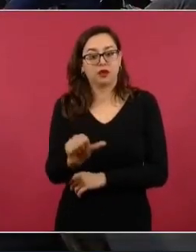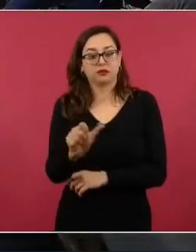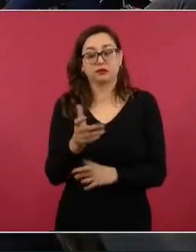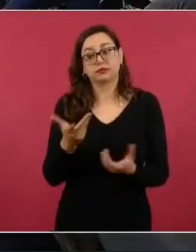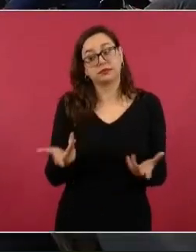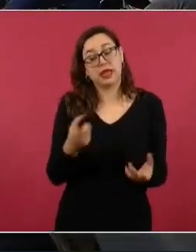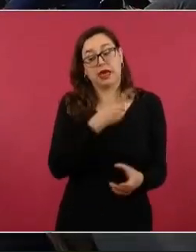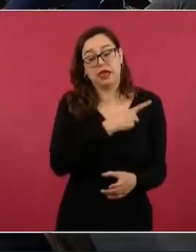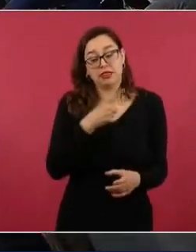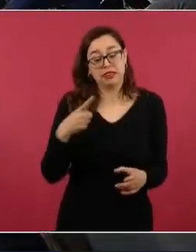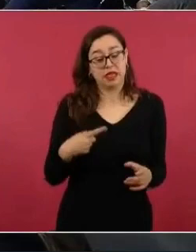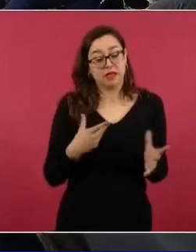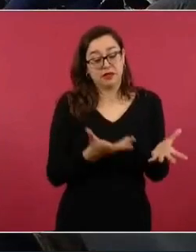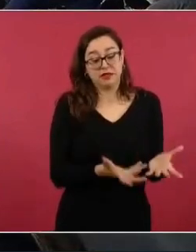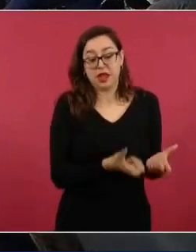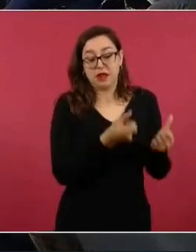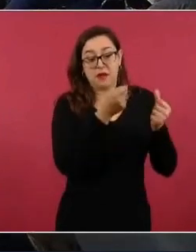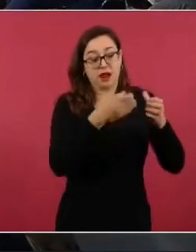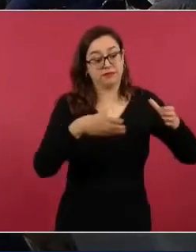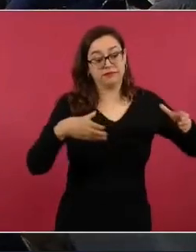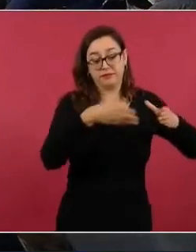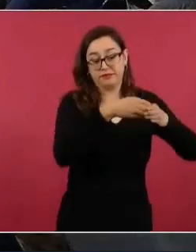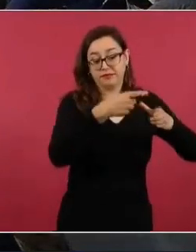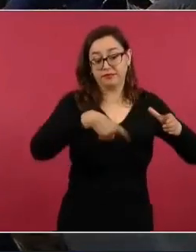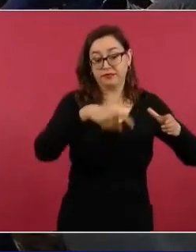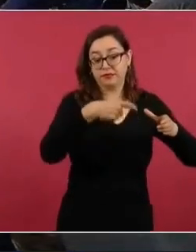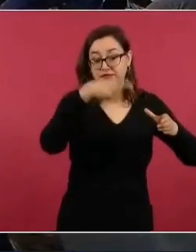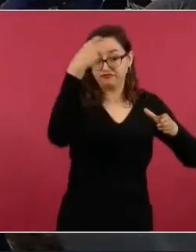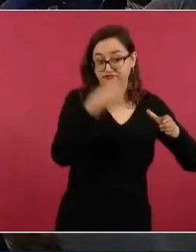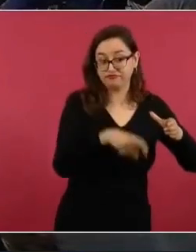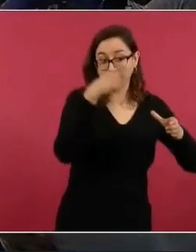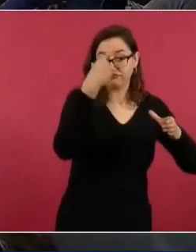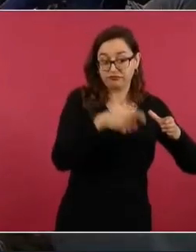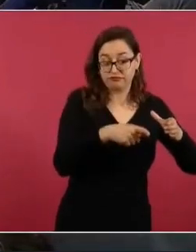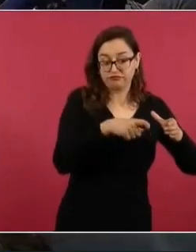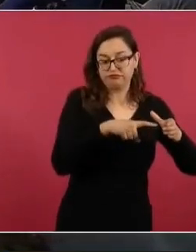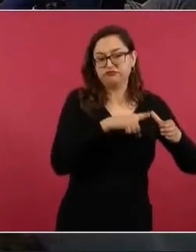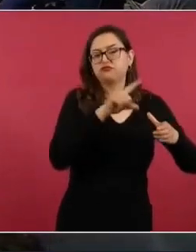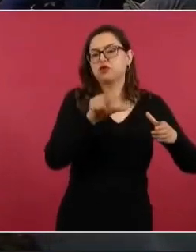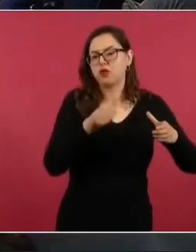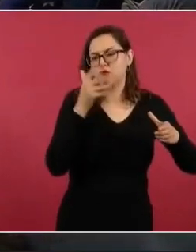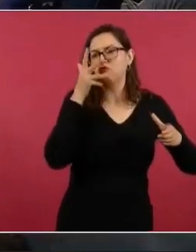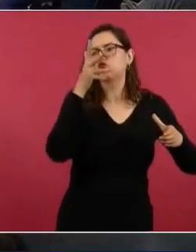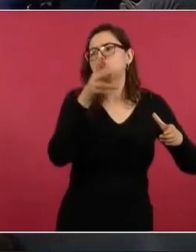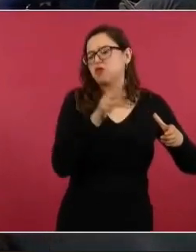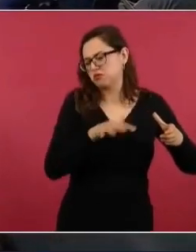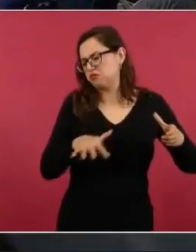ayudaba a los de arriba, si les iba bien a los de arriba, les iba a ir bien a los de abajo,